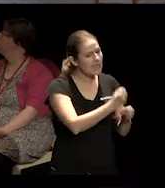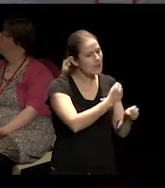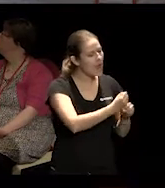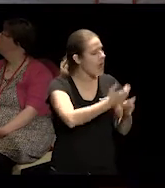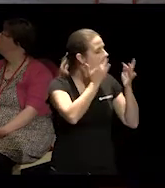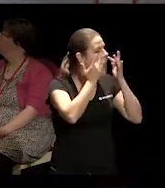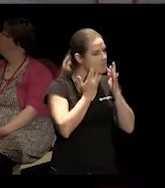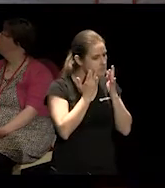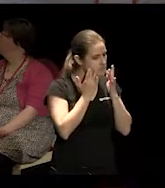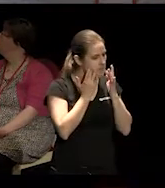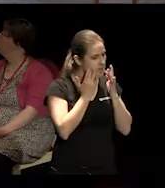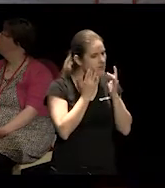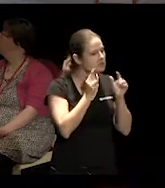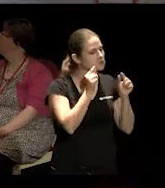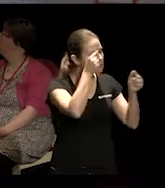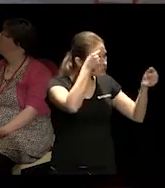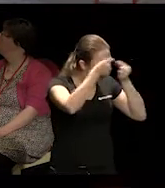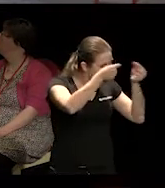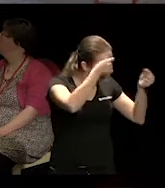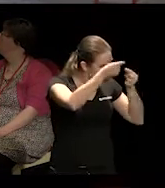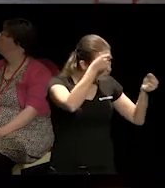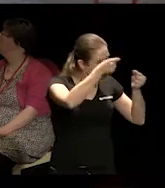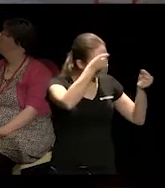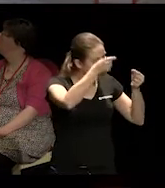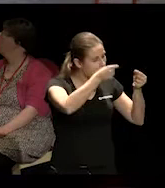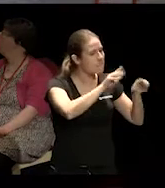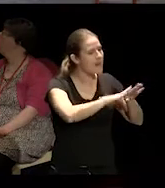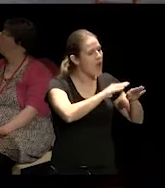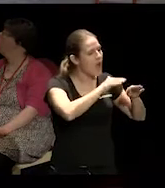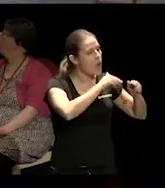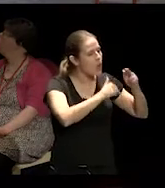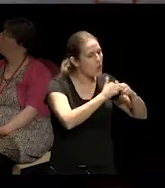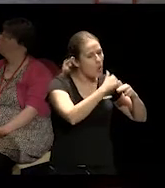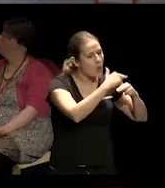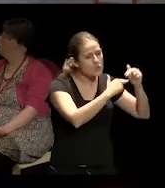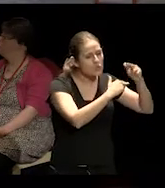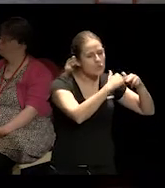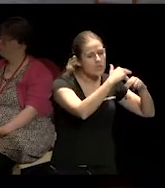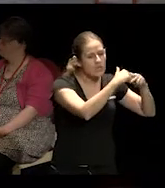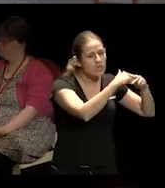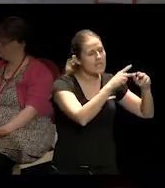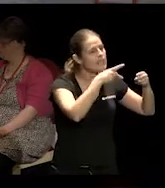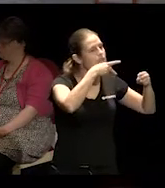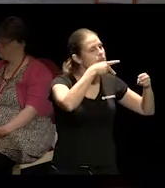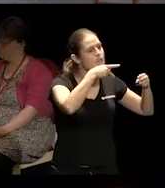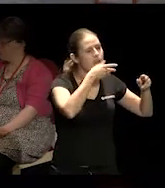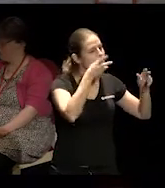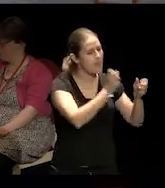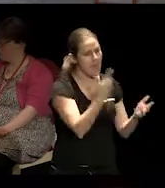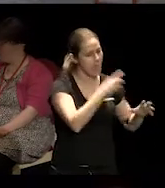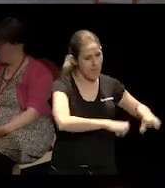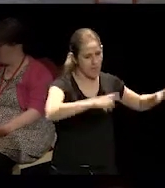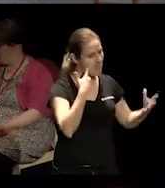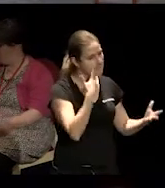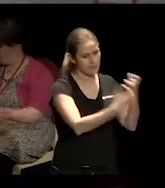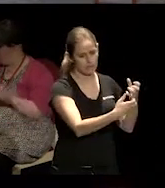y precisa y rigurosa a la hora de construir y analizar espectáculos. Es decir, es una herramienta potente también para el artista